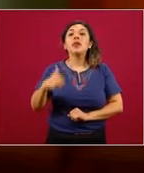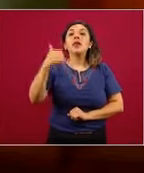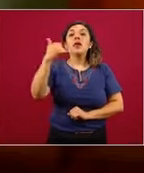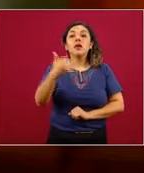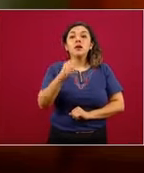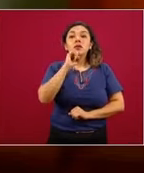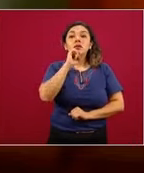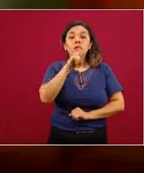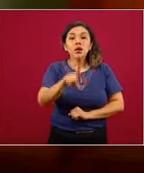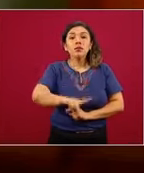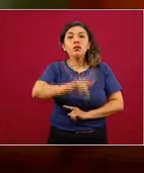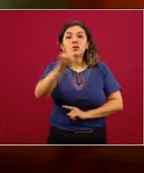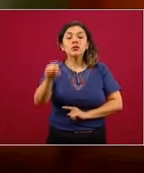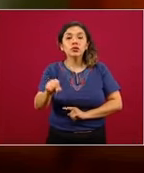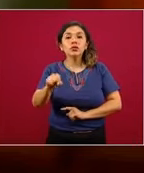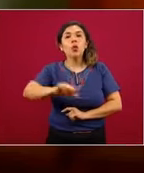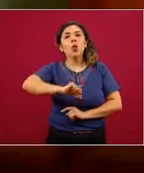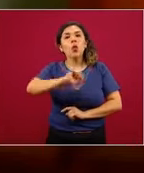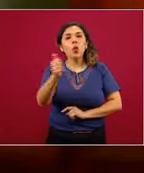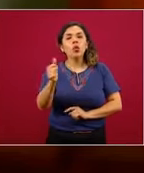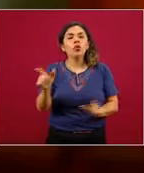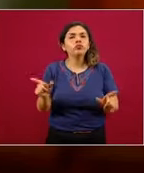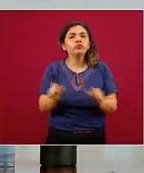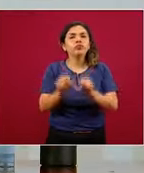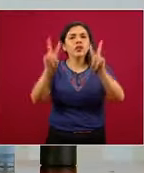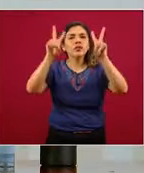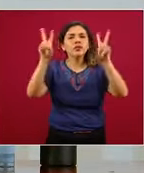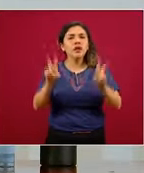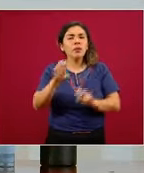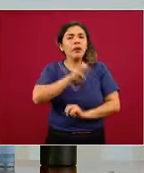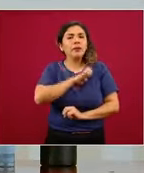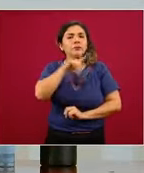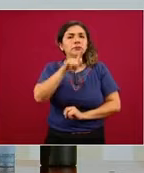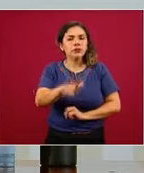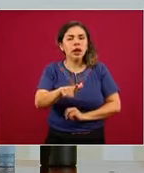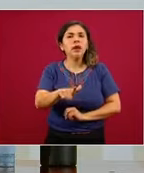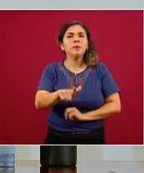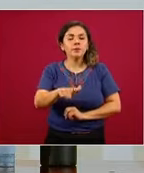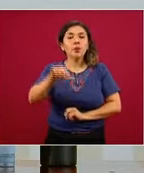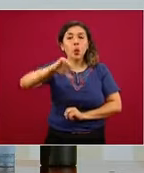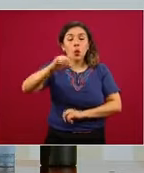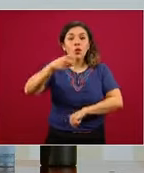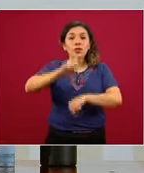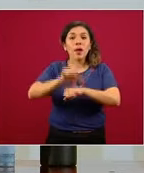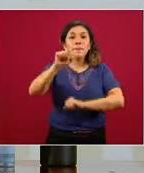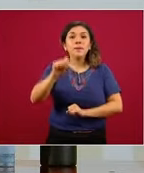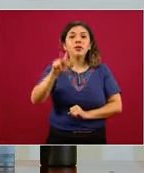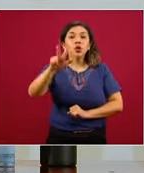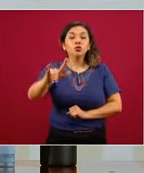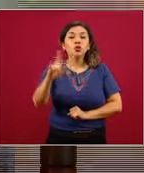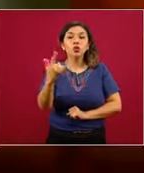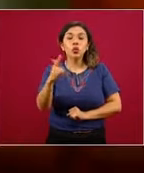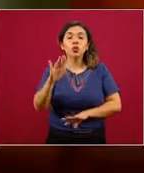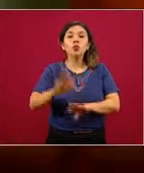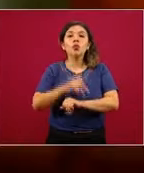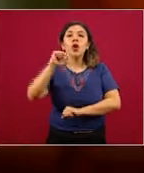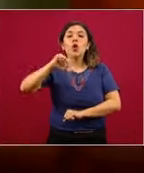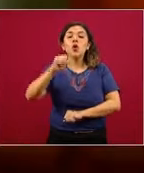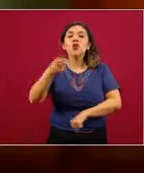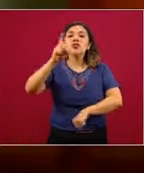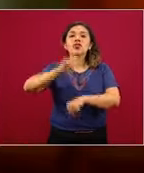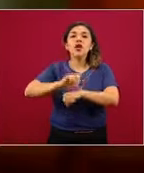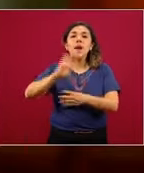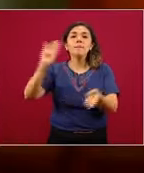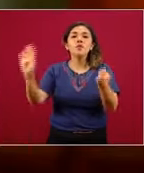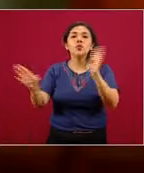y después vamos a tener un segmento temático especial, hoy 28 de julio, porque hoy es el Día